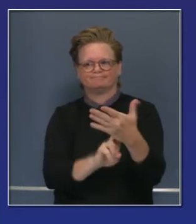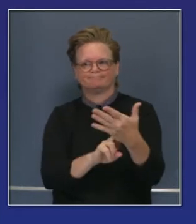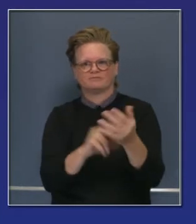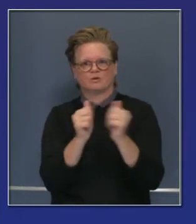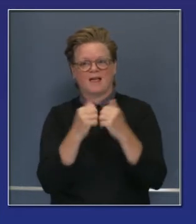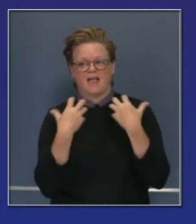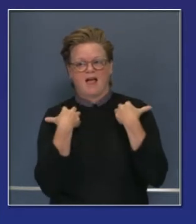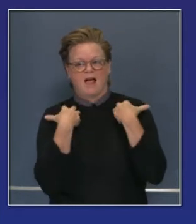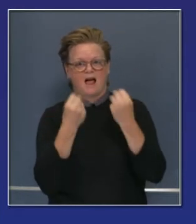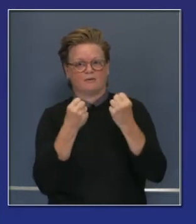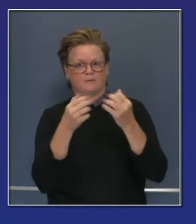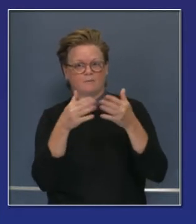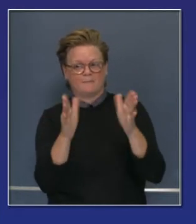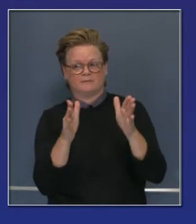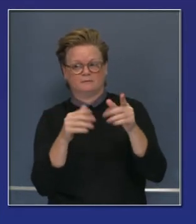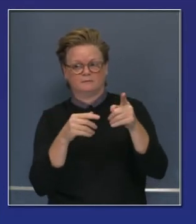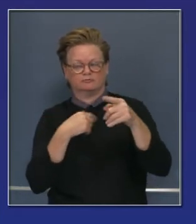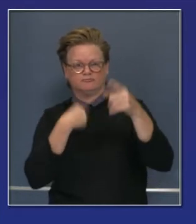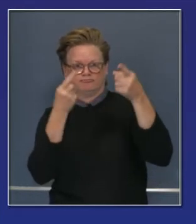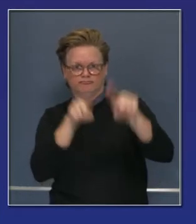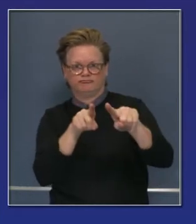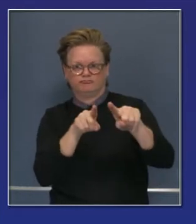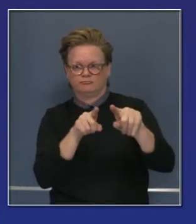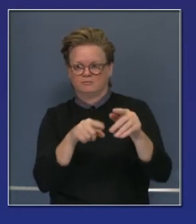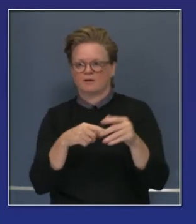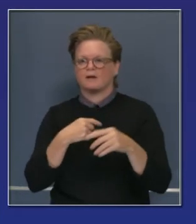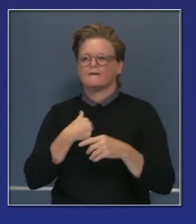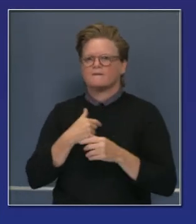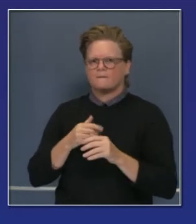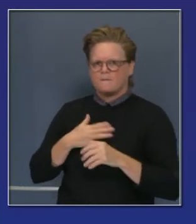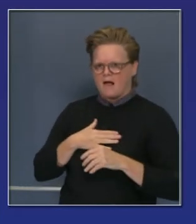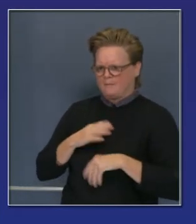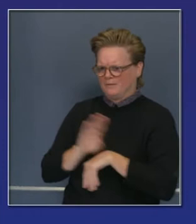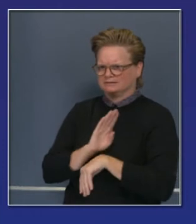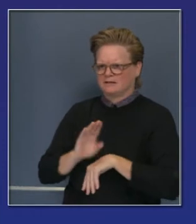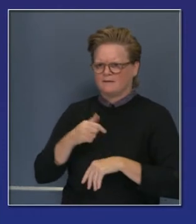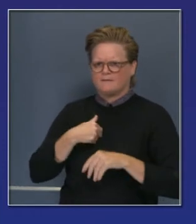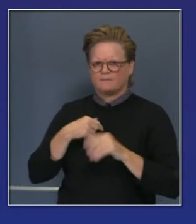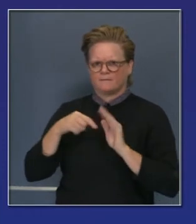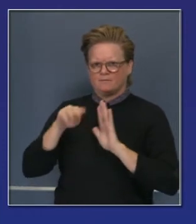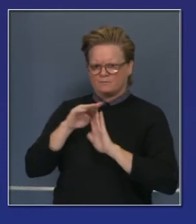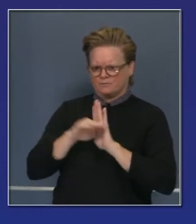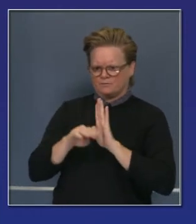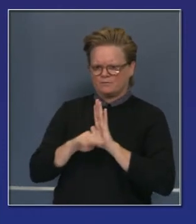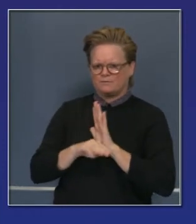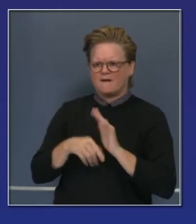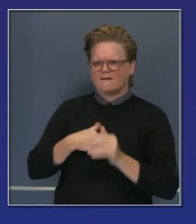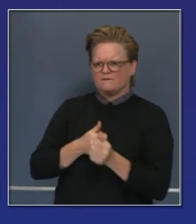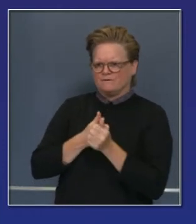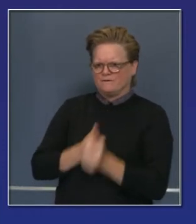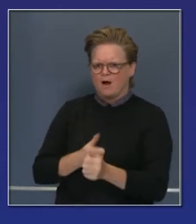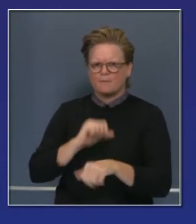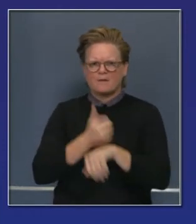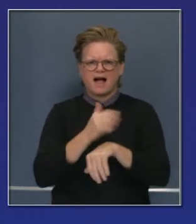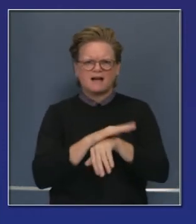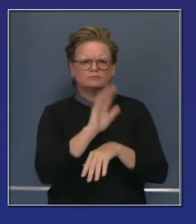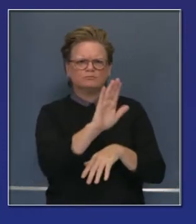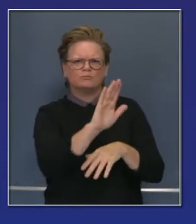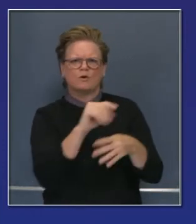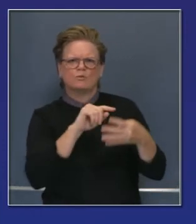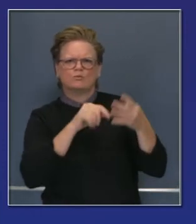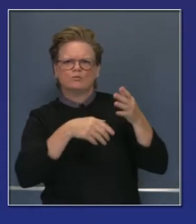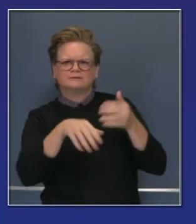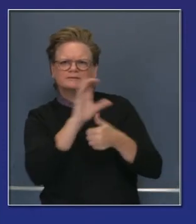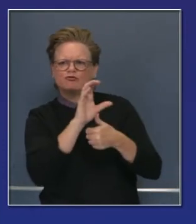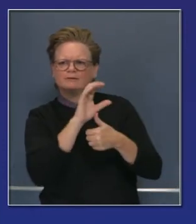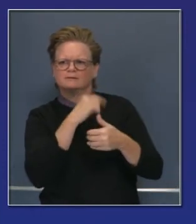de salubridad, aprobado por funcionarios de condados respecto a su capacidad de moverse. Esa vez vamos a ser un poco más rígidos,